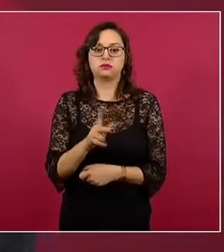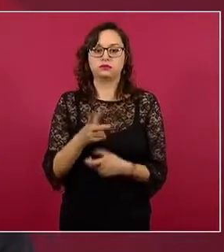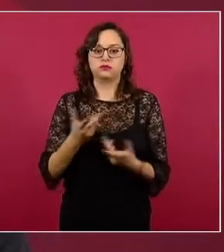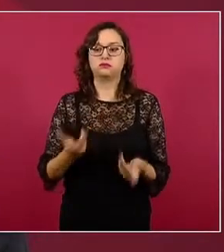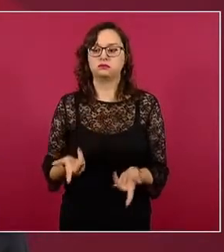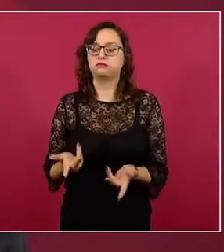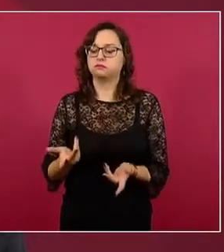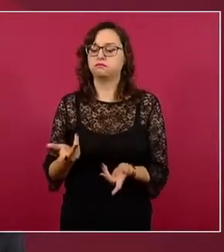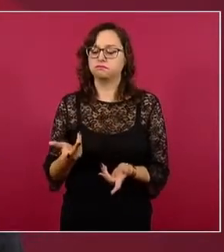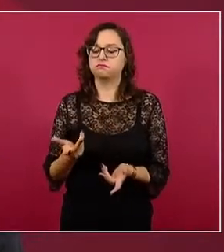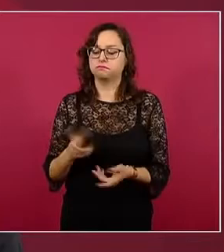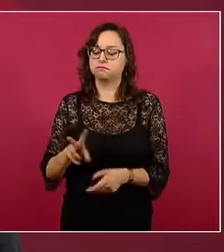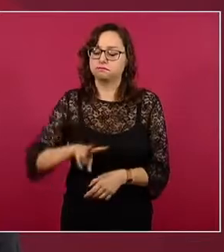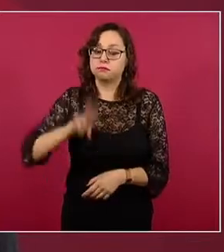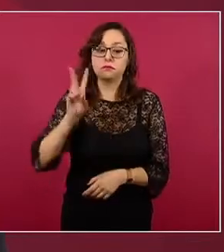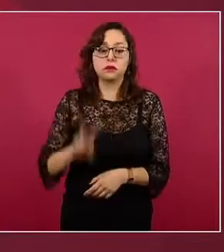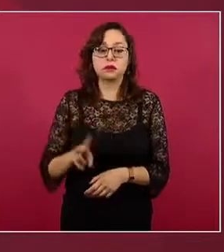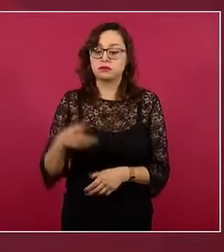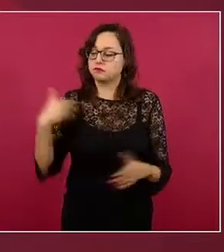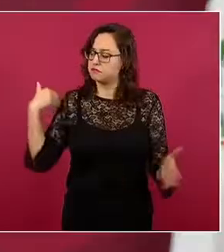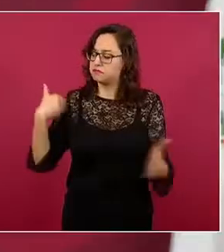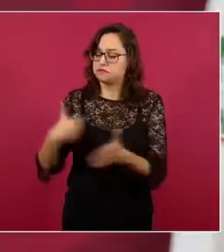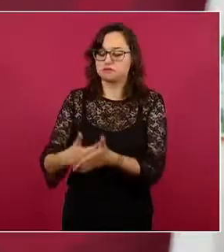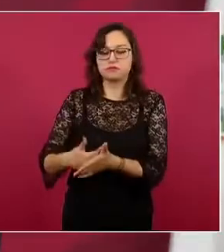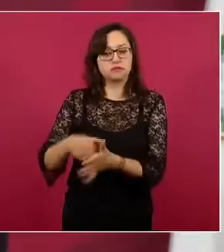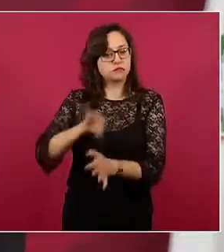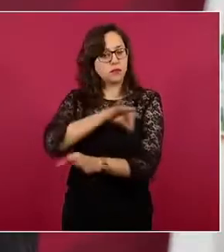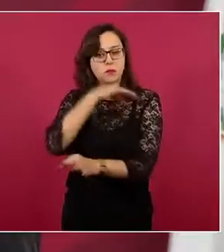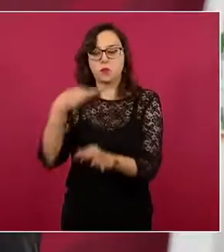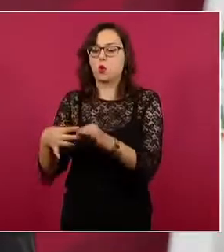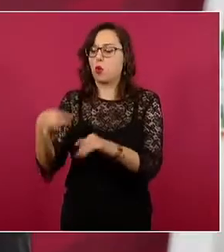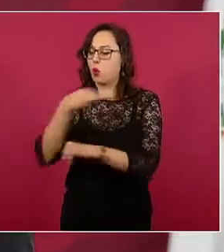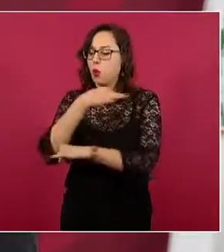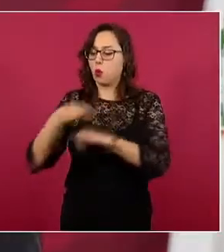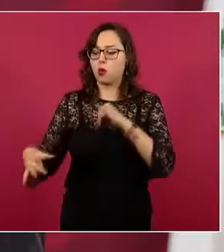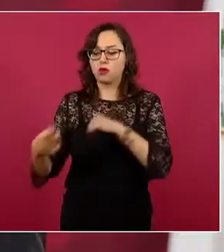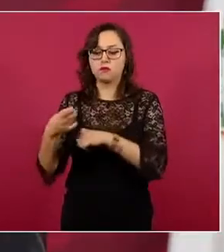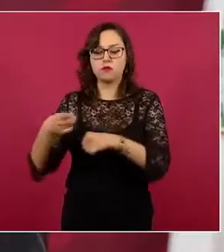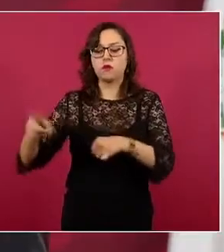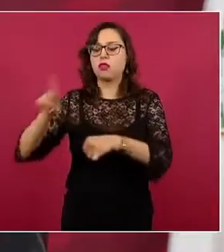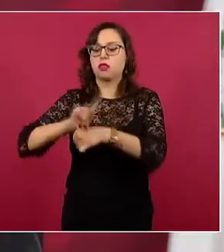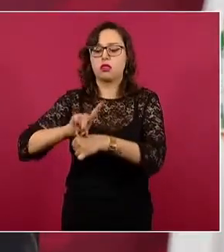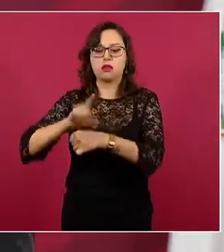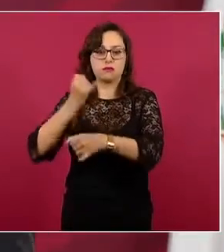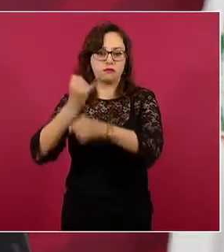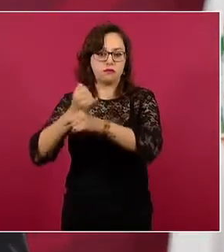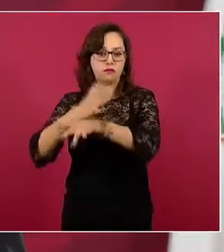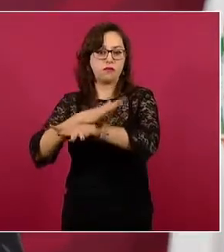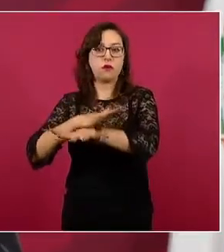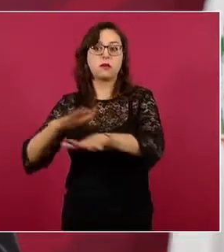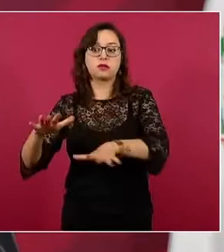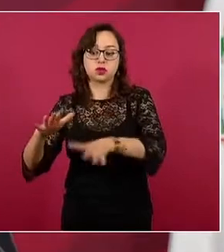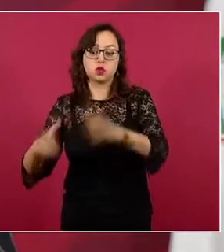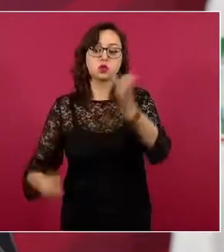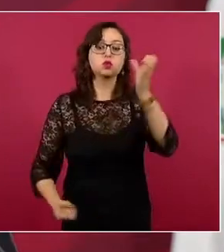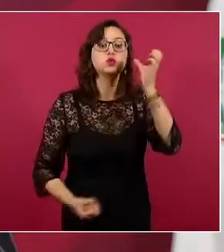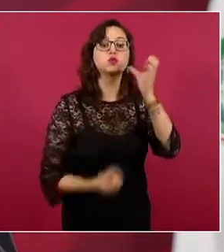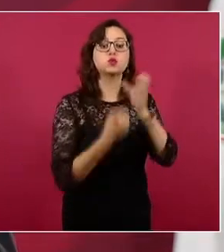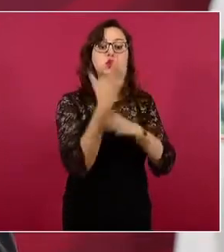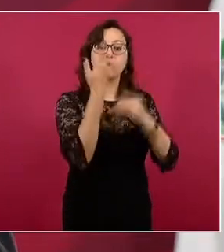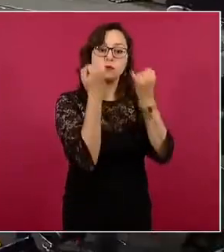Vamos a terminar con esa etapa y vamos a iniciar otra, a inaugurar una etapa